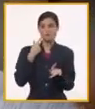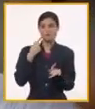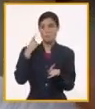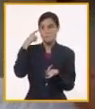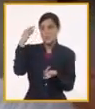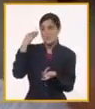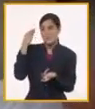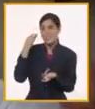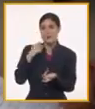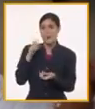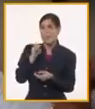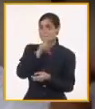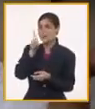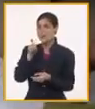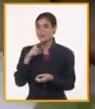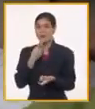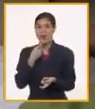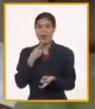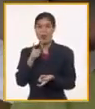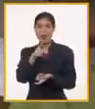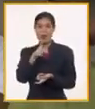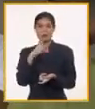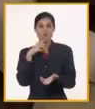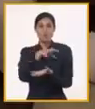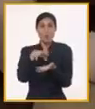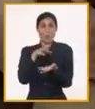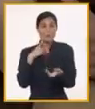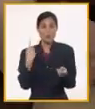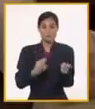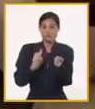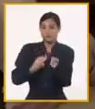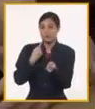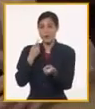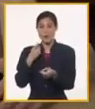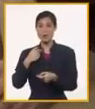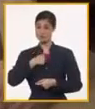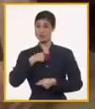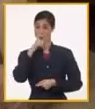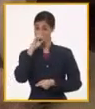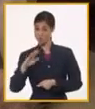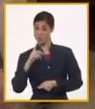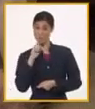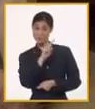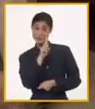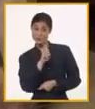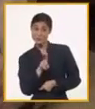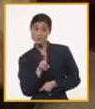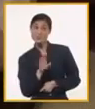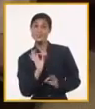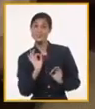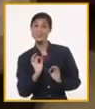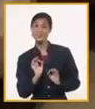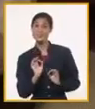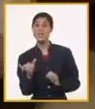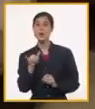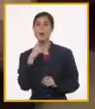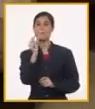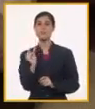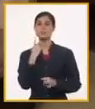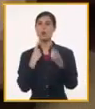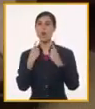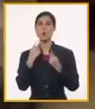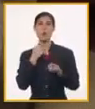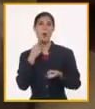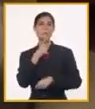les preguntaba que de dónde habían estado, qué hacían. Algunos no sabían, no conocían ni siquiera el resto del país. Y yo mismo